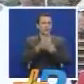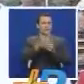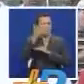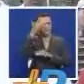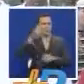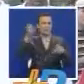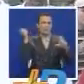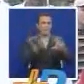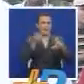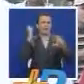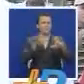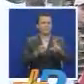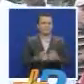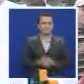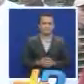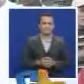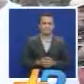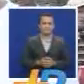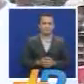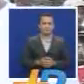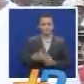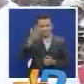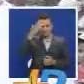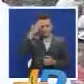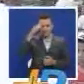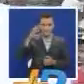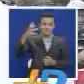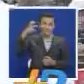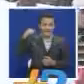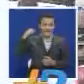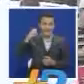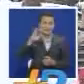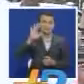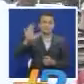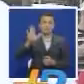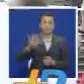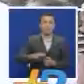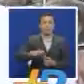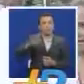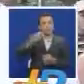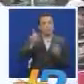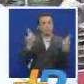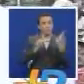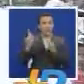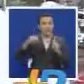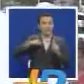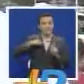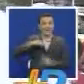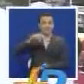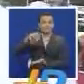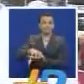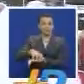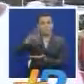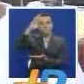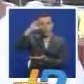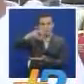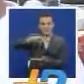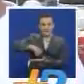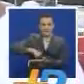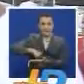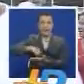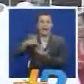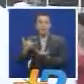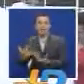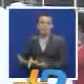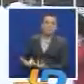problemática es que el personal policivo se trasladó de Floralia hacia el barrio La Ribera. Nosotros los líderes exigimos que el personal vuelva a Floralia y